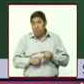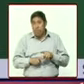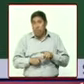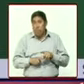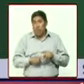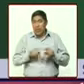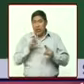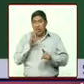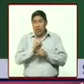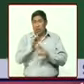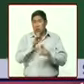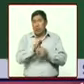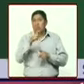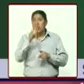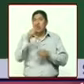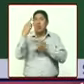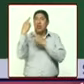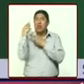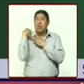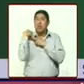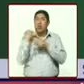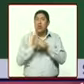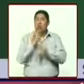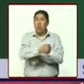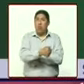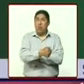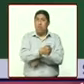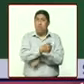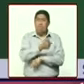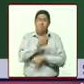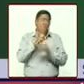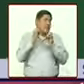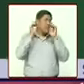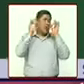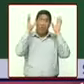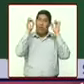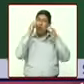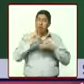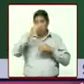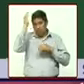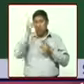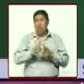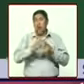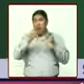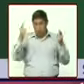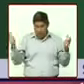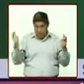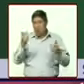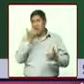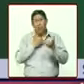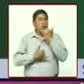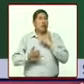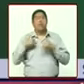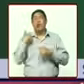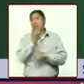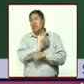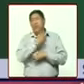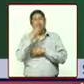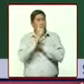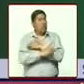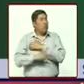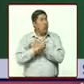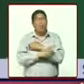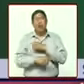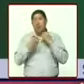el identificar a los responsables de este, que es uno de los desastres más grandes que estamos sufriendo en nuestro país y que ha